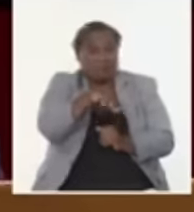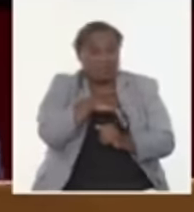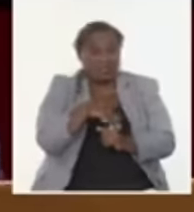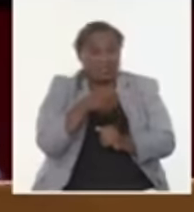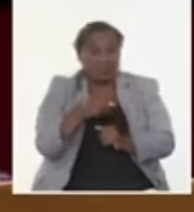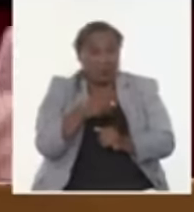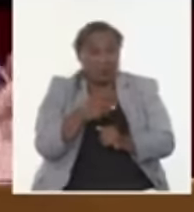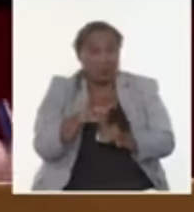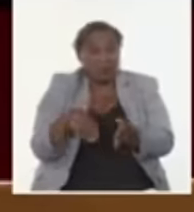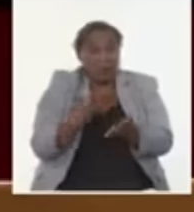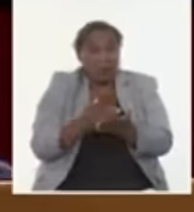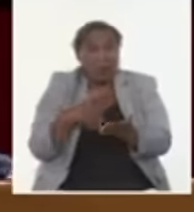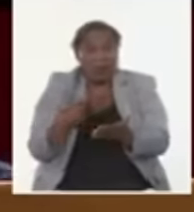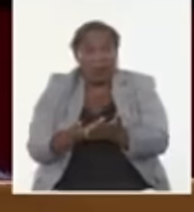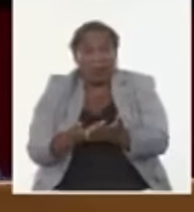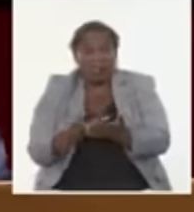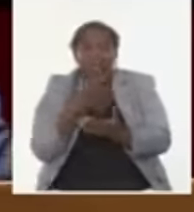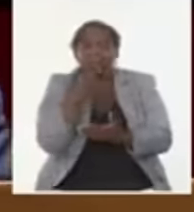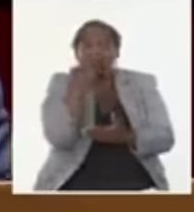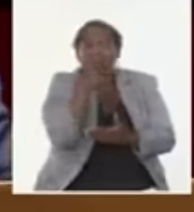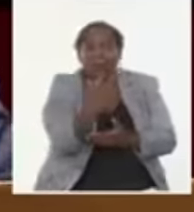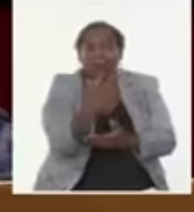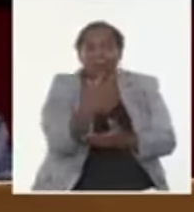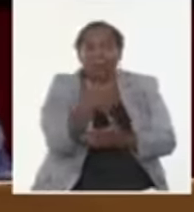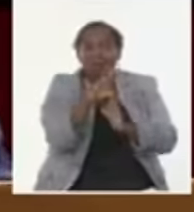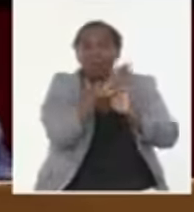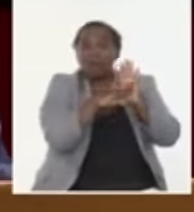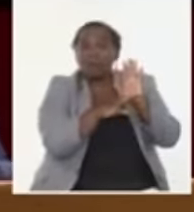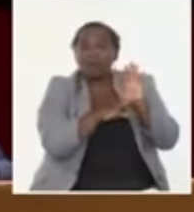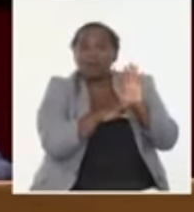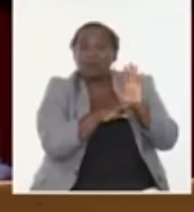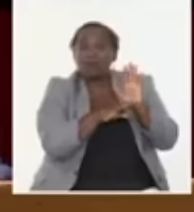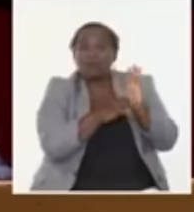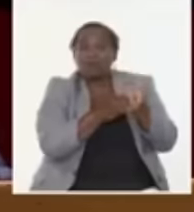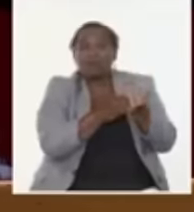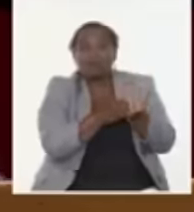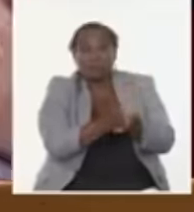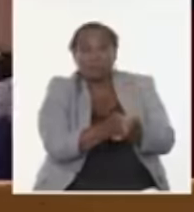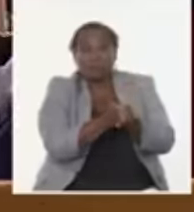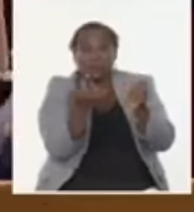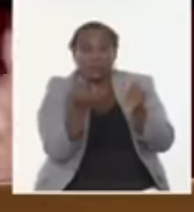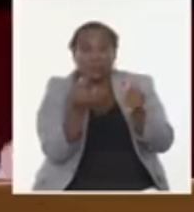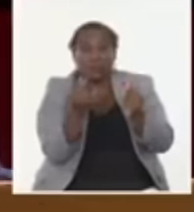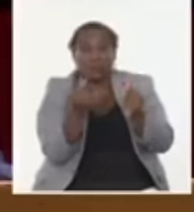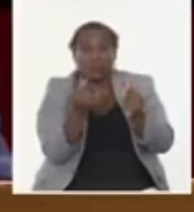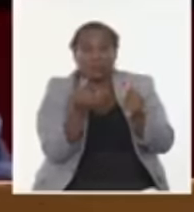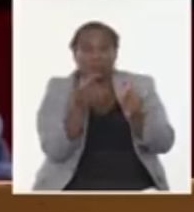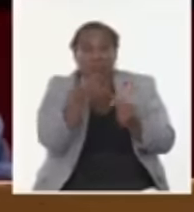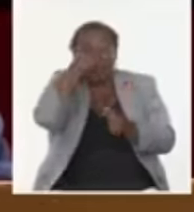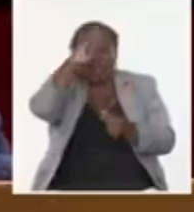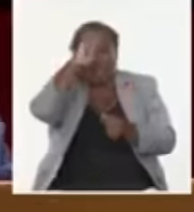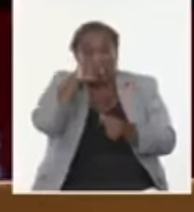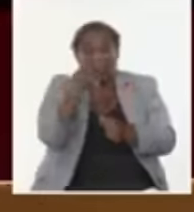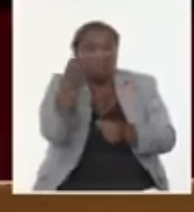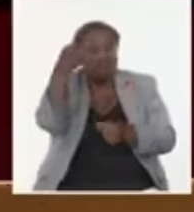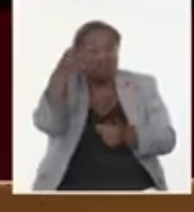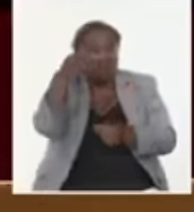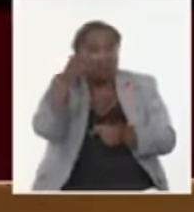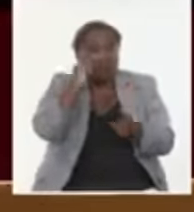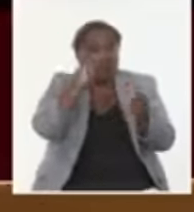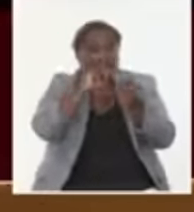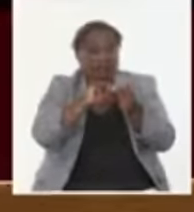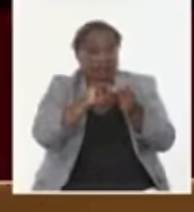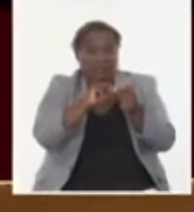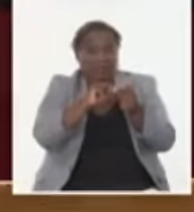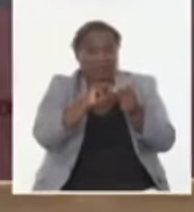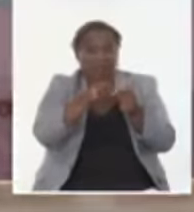primer lugar, al programa de estabilización macroeconómica del país, que es el primer objetivo, pues como